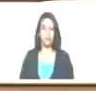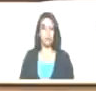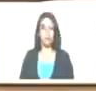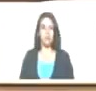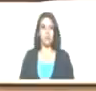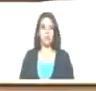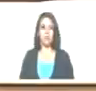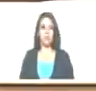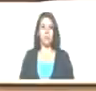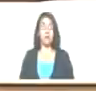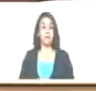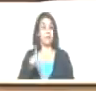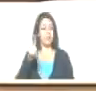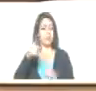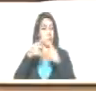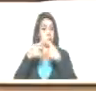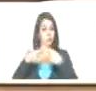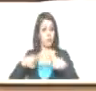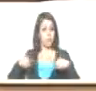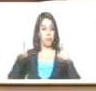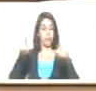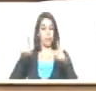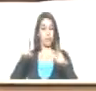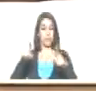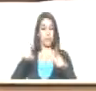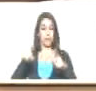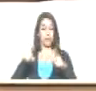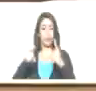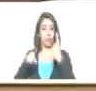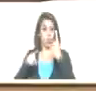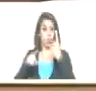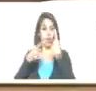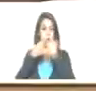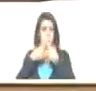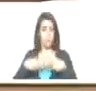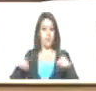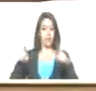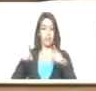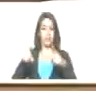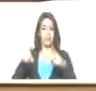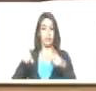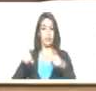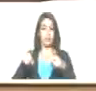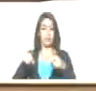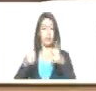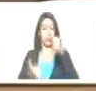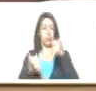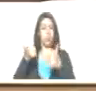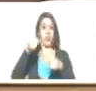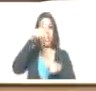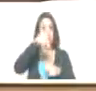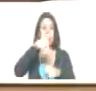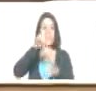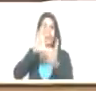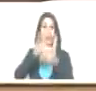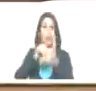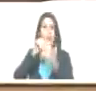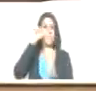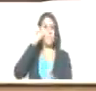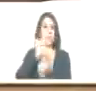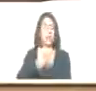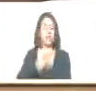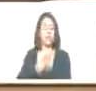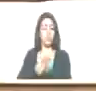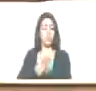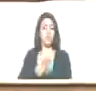Hay una diferencia. Hay una diferencia. Que aquí el que roba va preso. Que aquí el